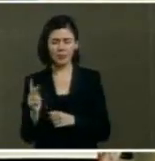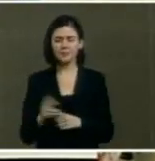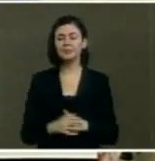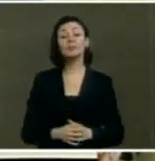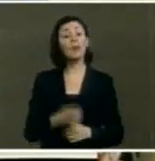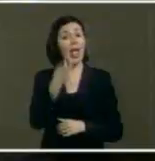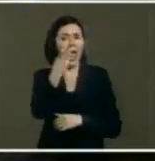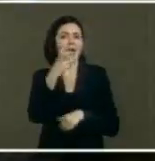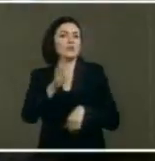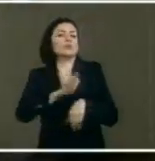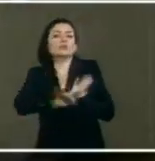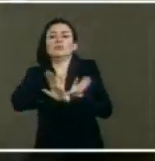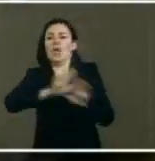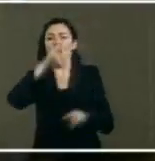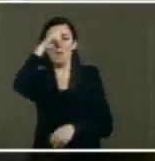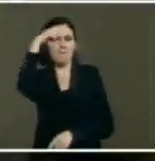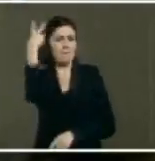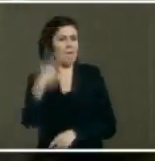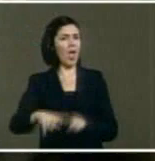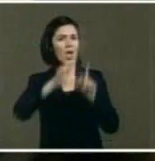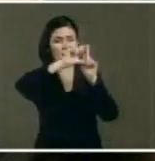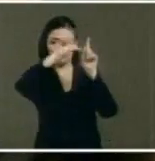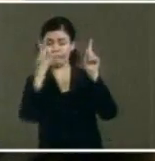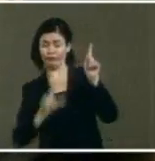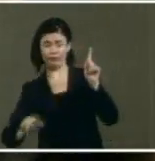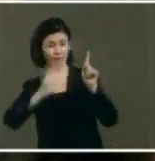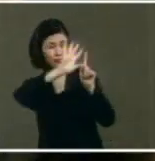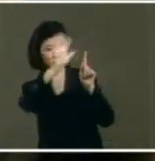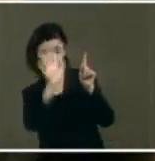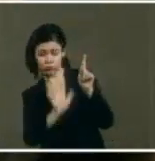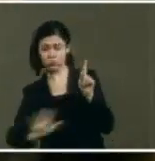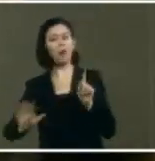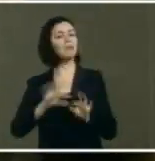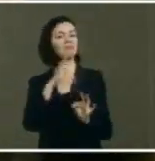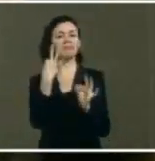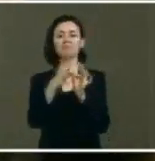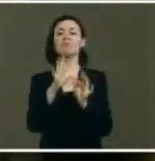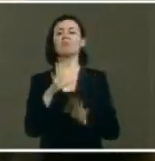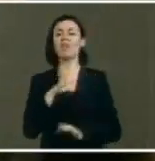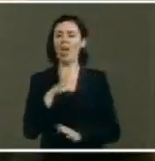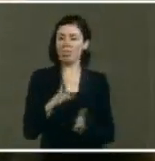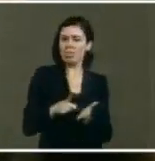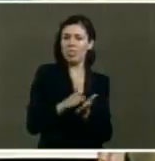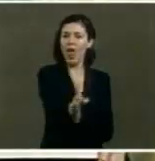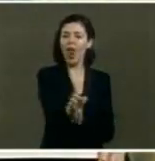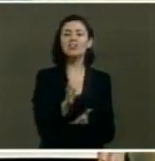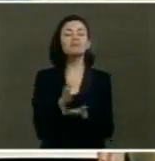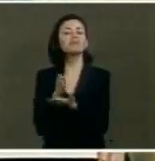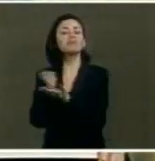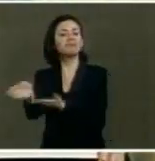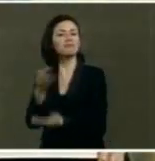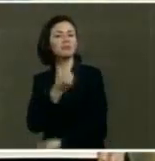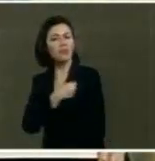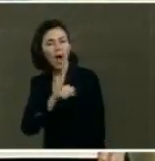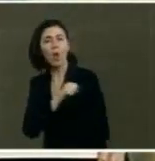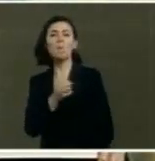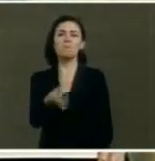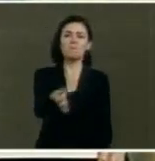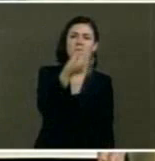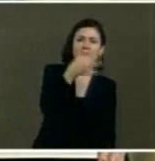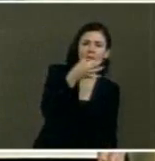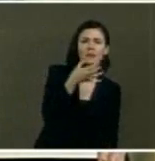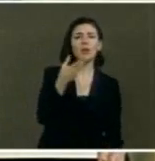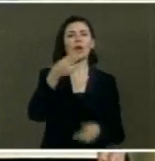de salud, es decir, médico, medicinas, tratamiento y hospital para cualquier mexicana o